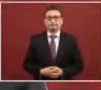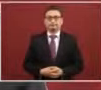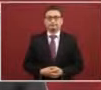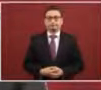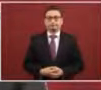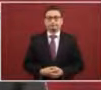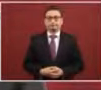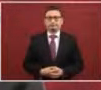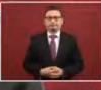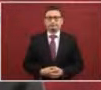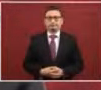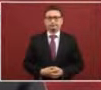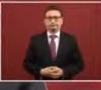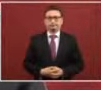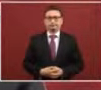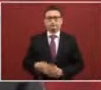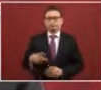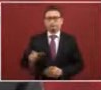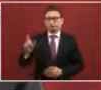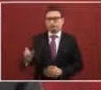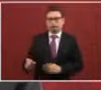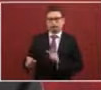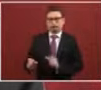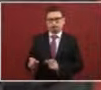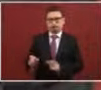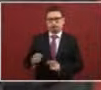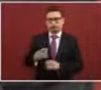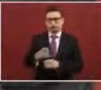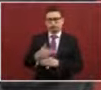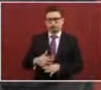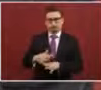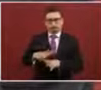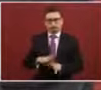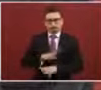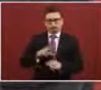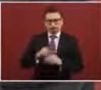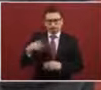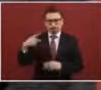antecedentes, sus historias, para que